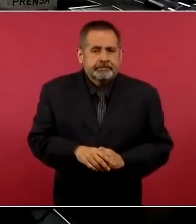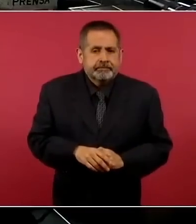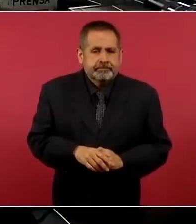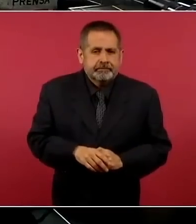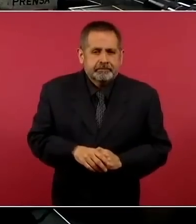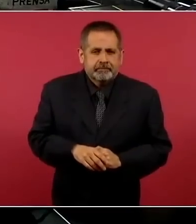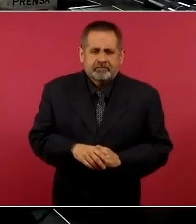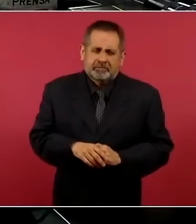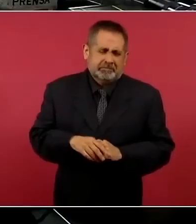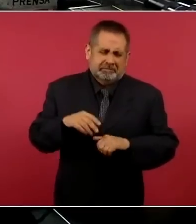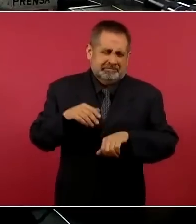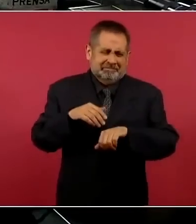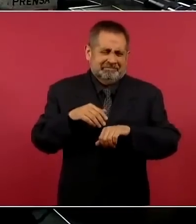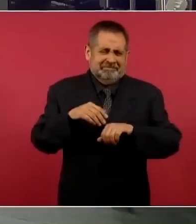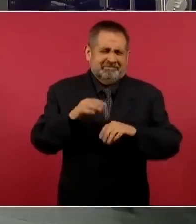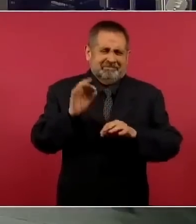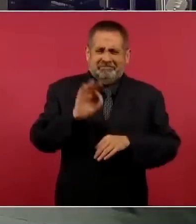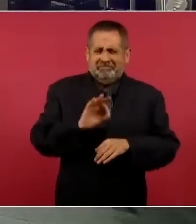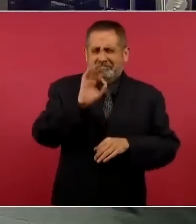por las nubes,